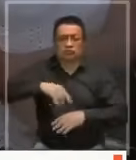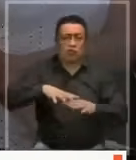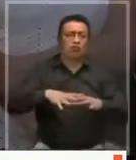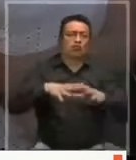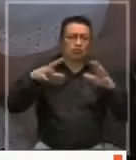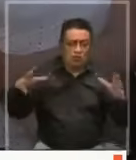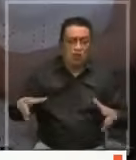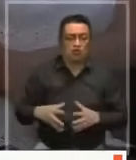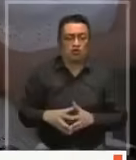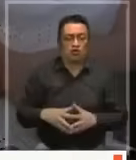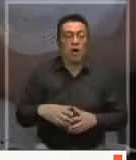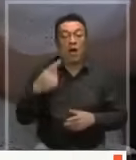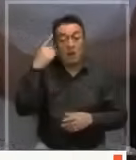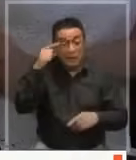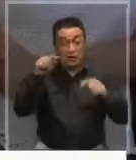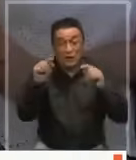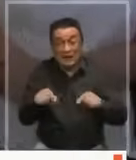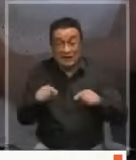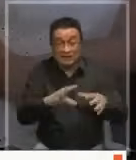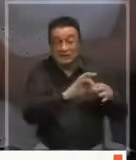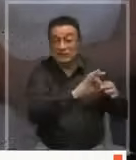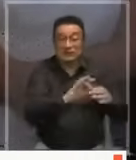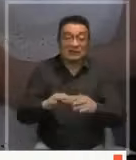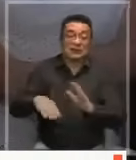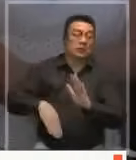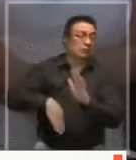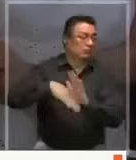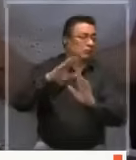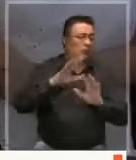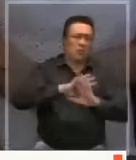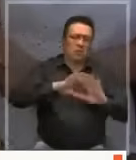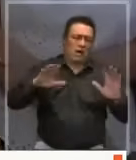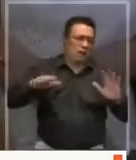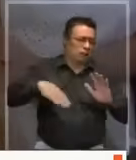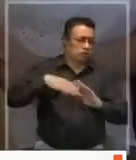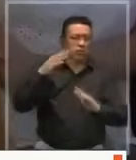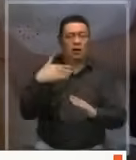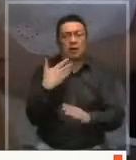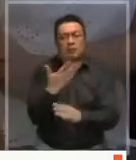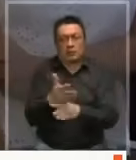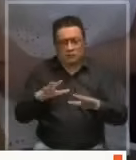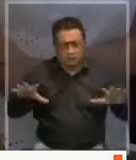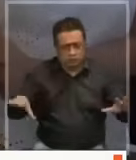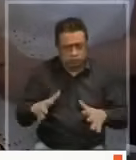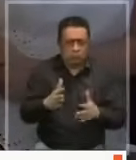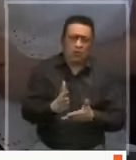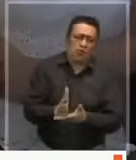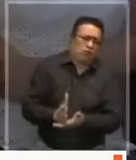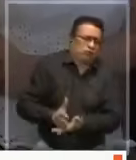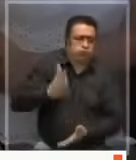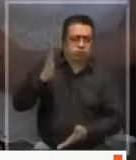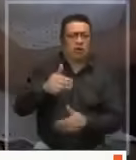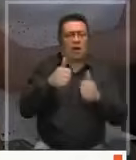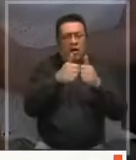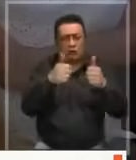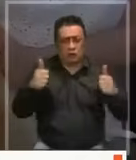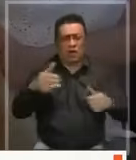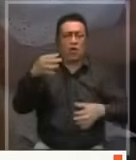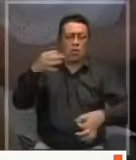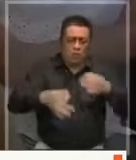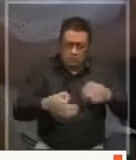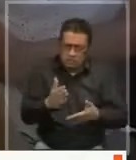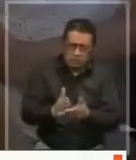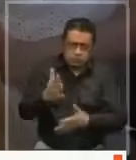muchos, pero esto ya traspasa todos los límites y pedimos una reacción enérgica de las autoridades, de la justicia,